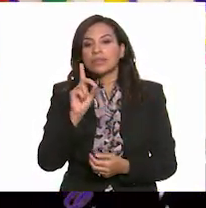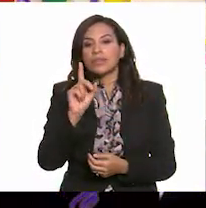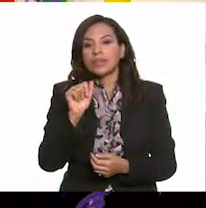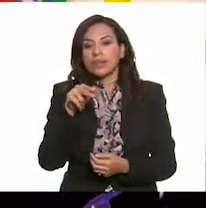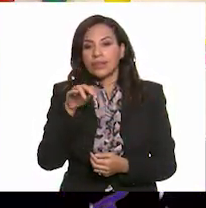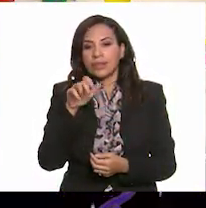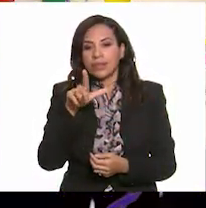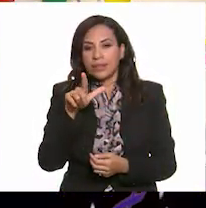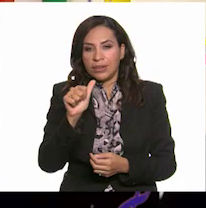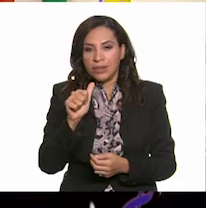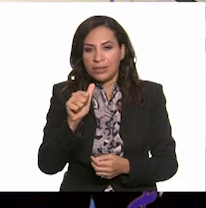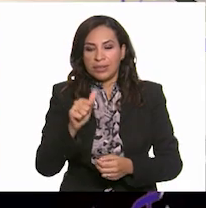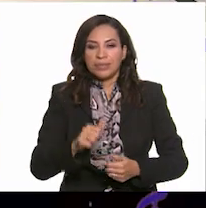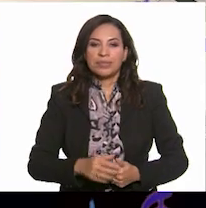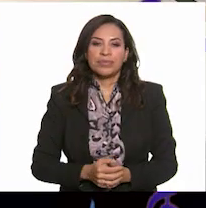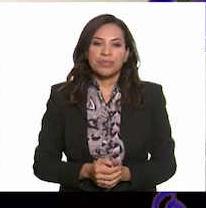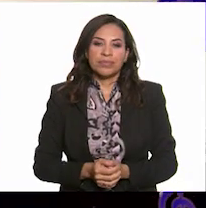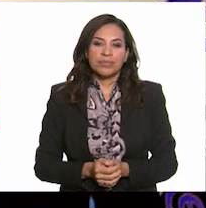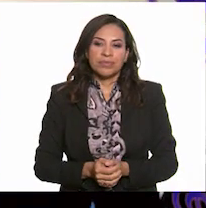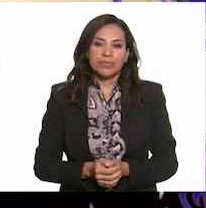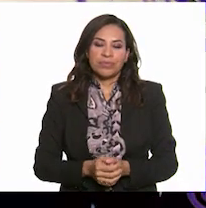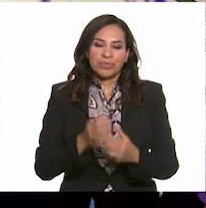Daniela.